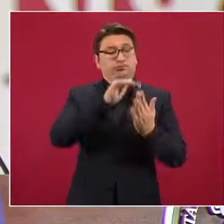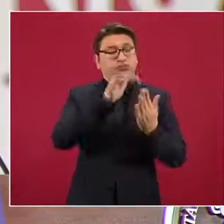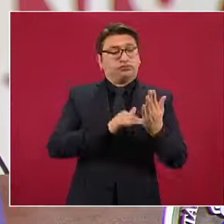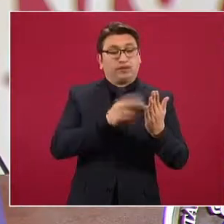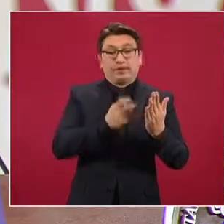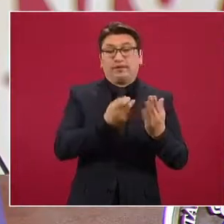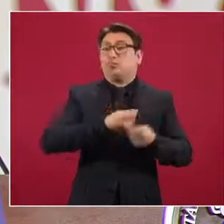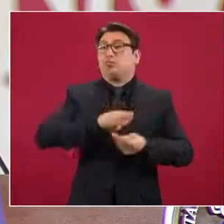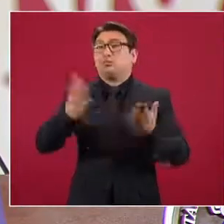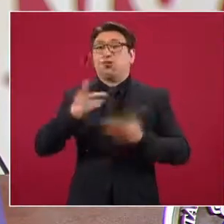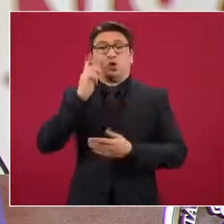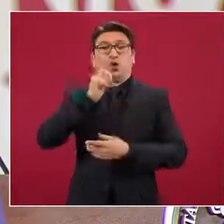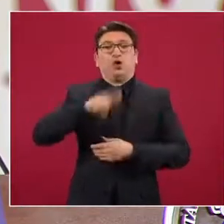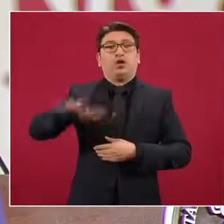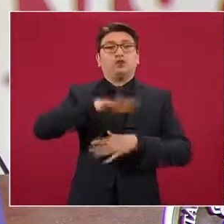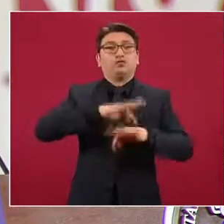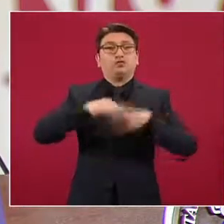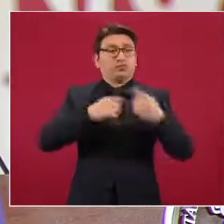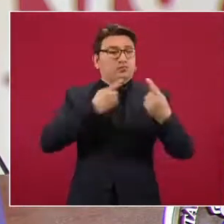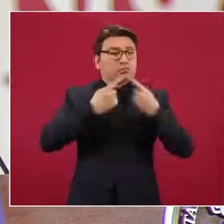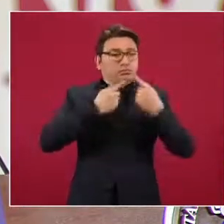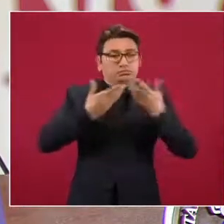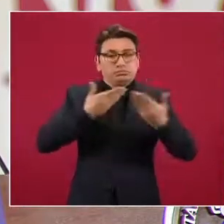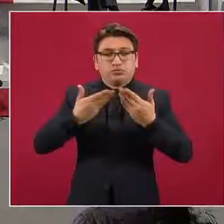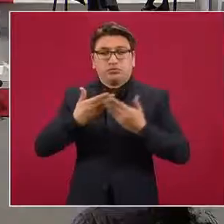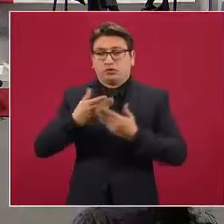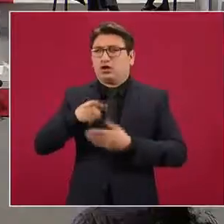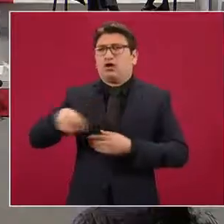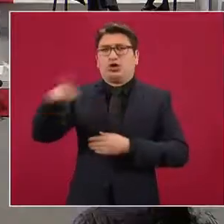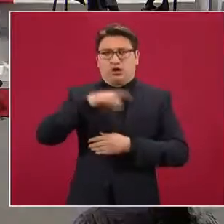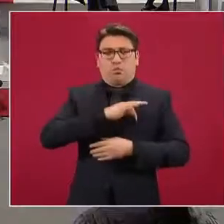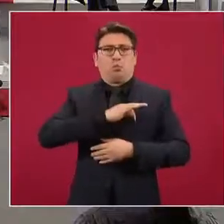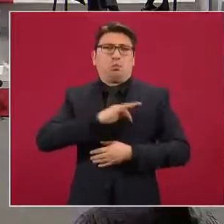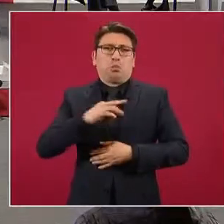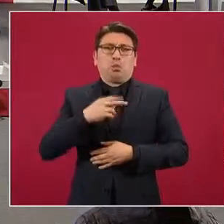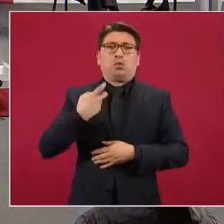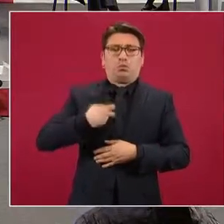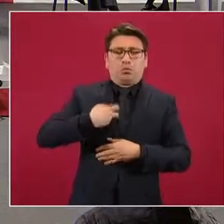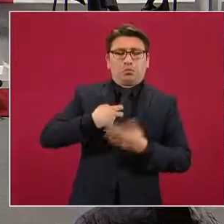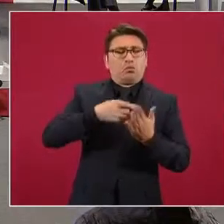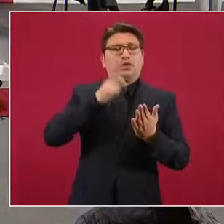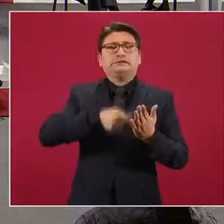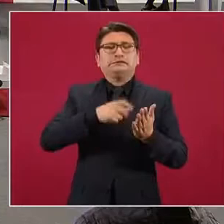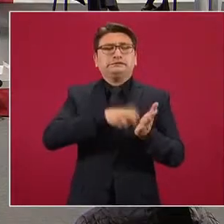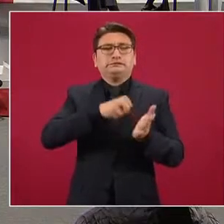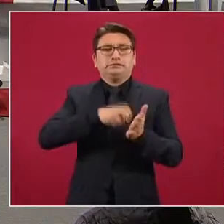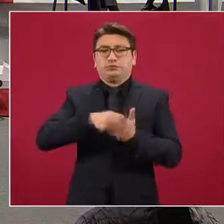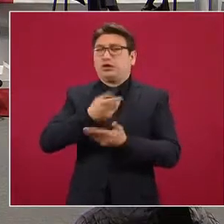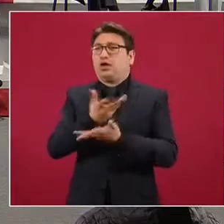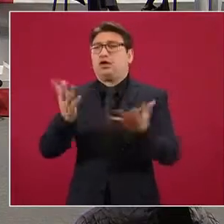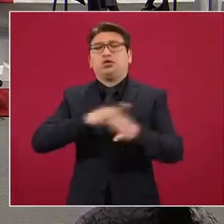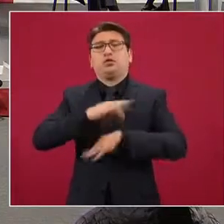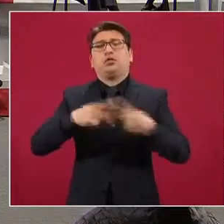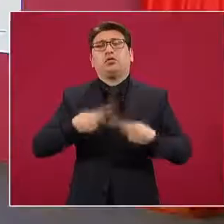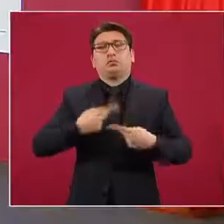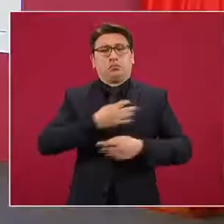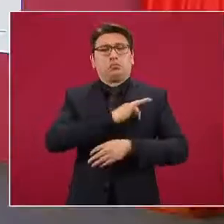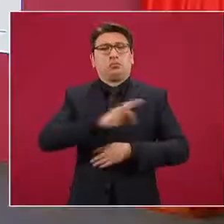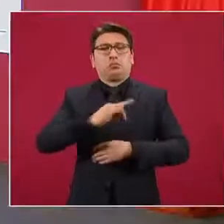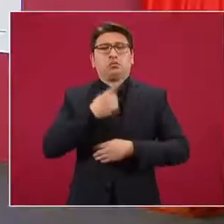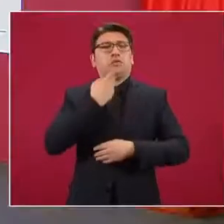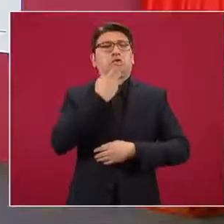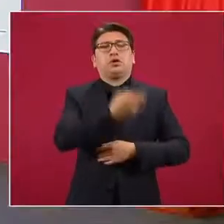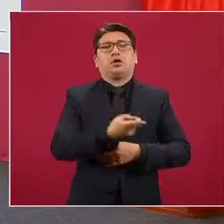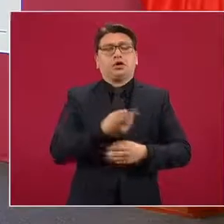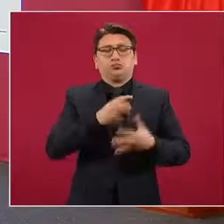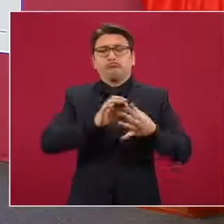la discusión. Está abierto a la corrección y al enriquecimiento por parte de la ciudadanía sin exclusión alguna.